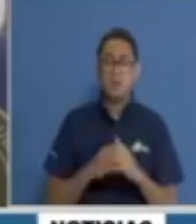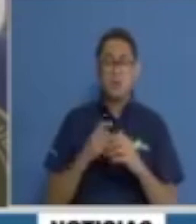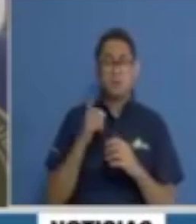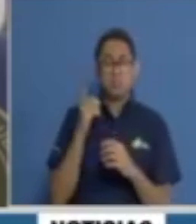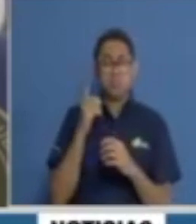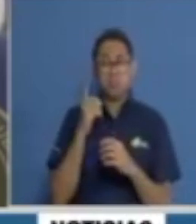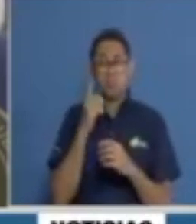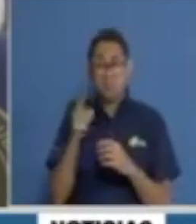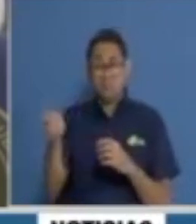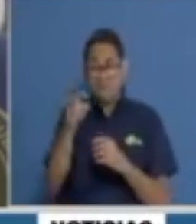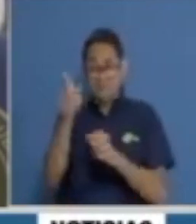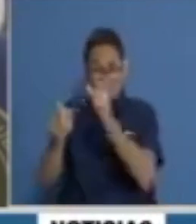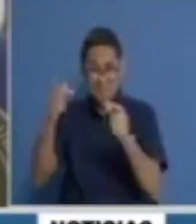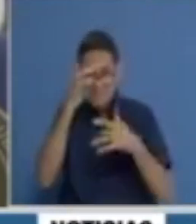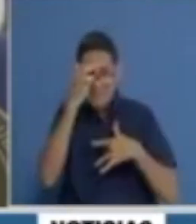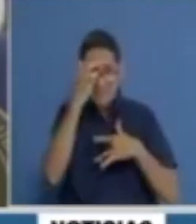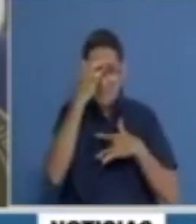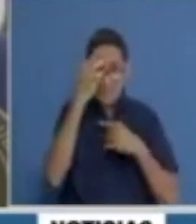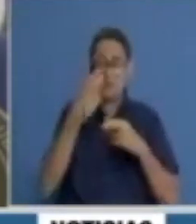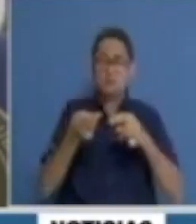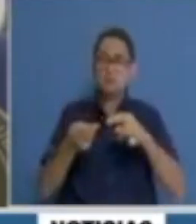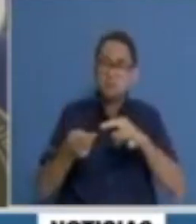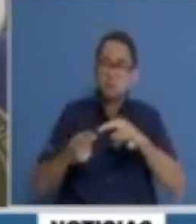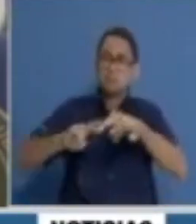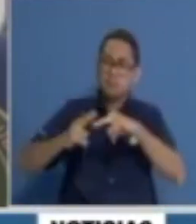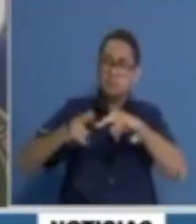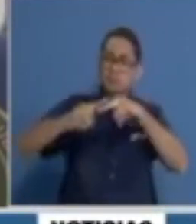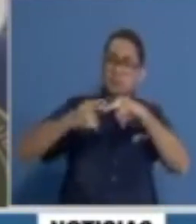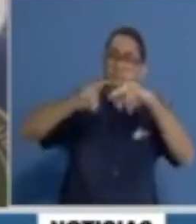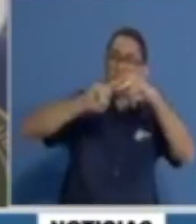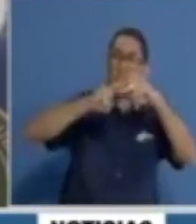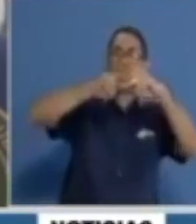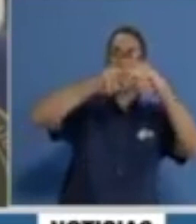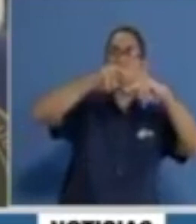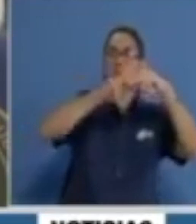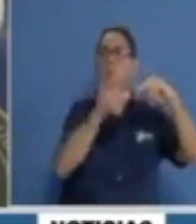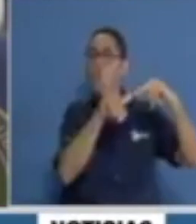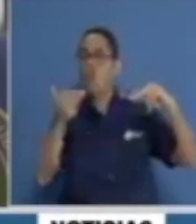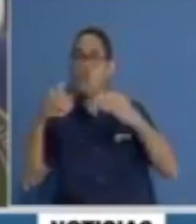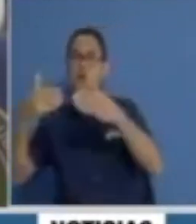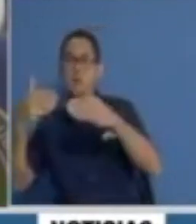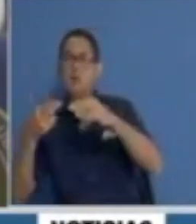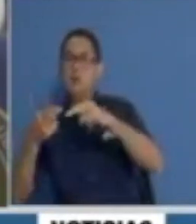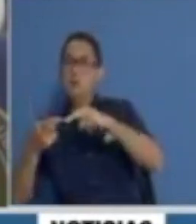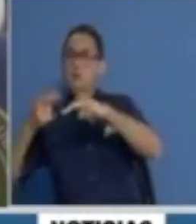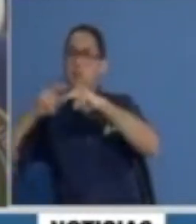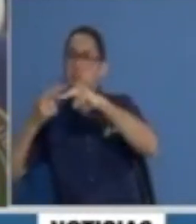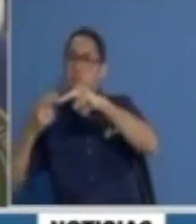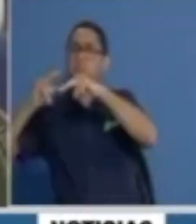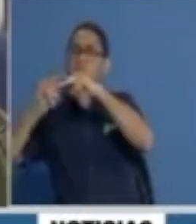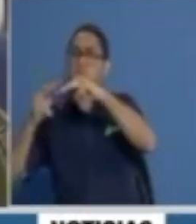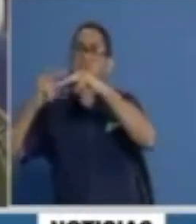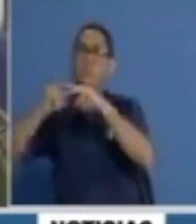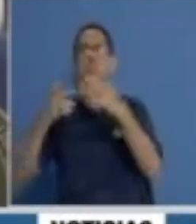de casos que tenemos, el tiempo de duplicación es similar al nacional, que está por encima de casi todas las regiones,